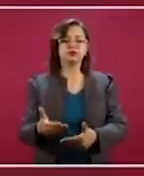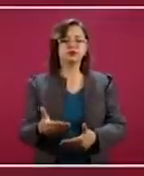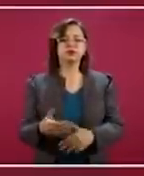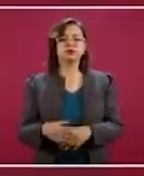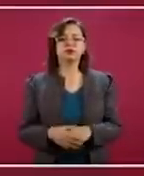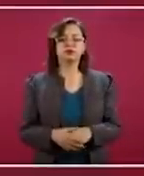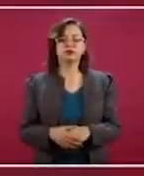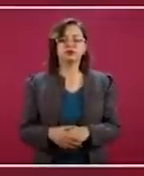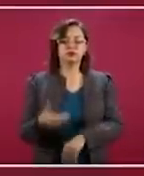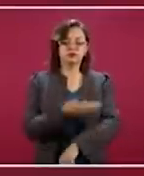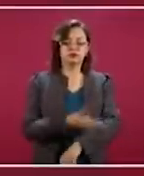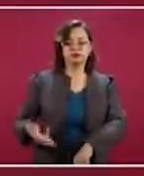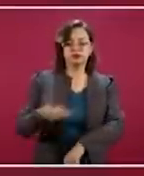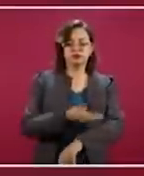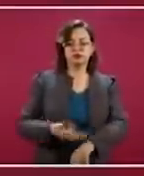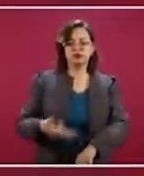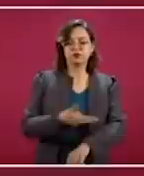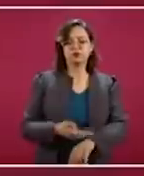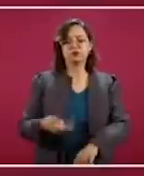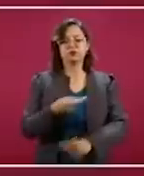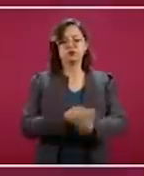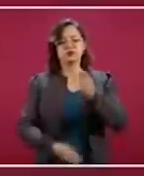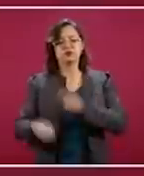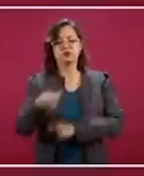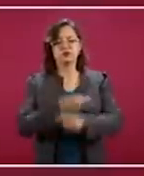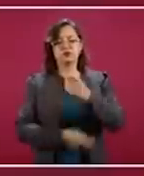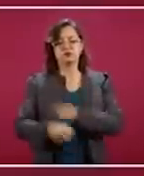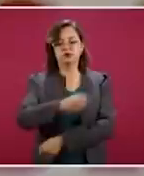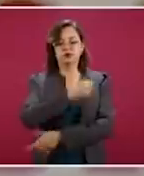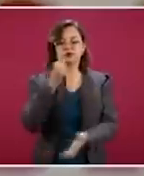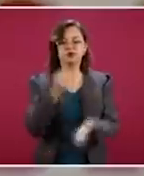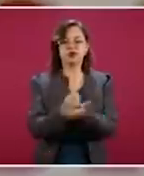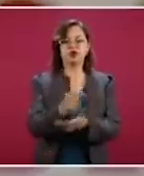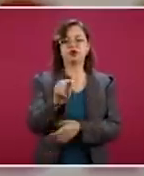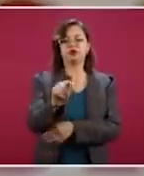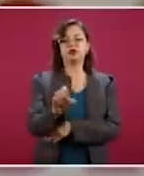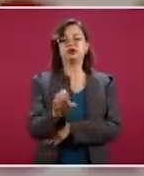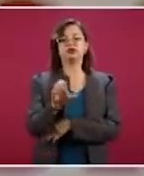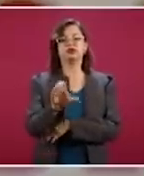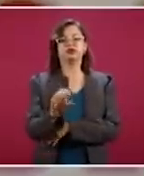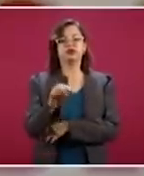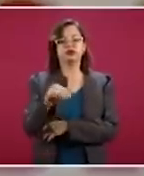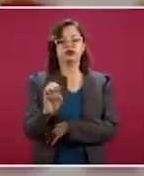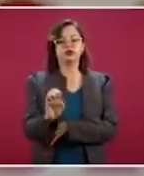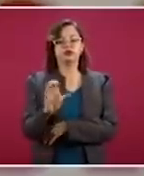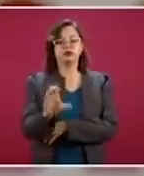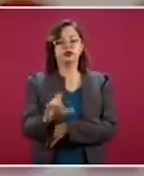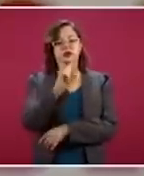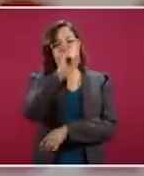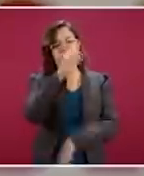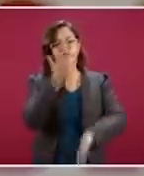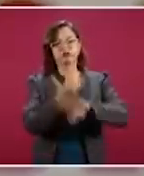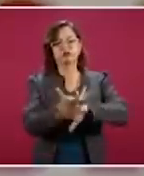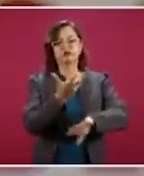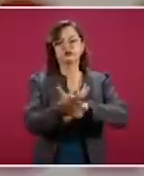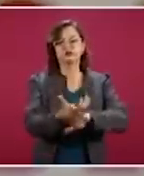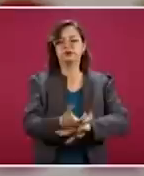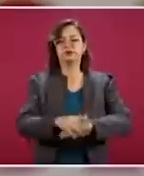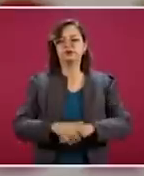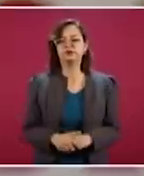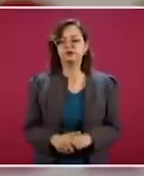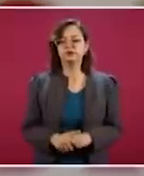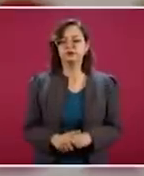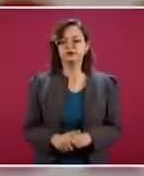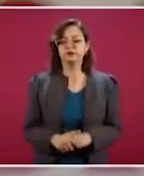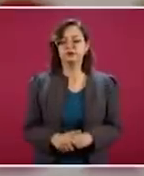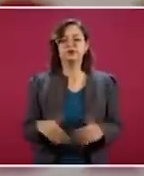el trámite para la aprobación del tratado en Estados Unidos, en